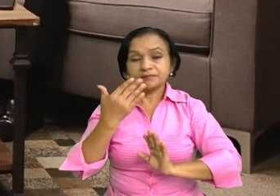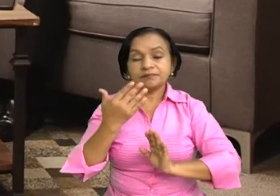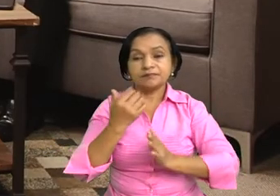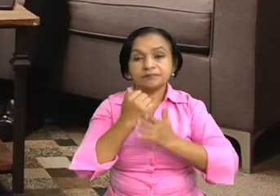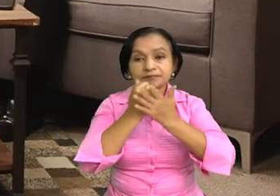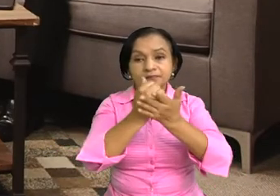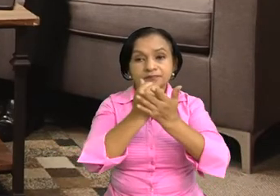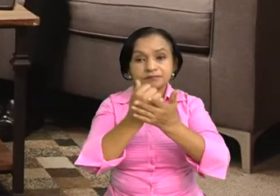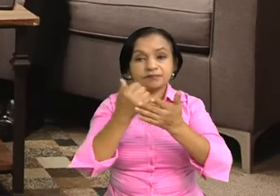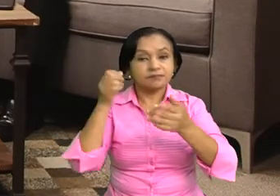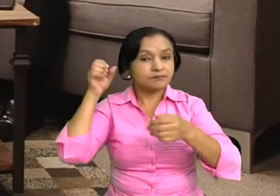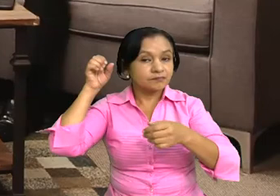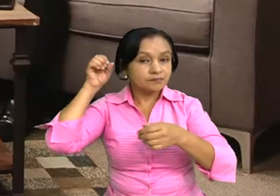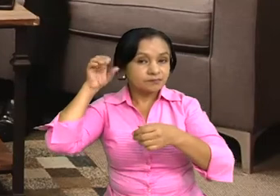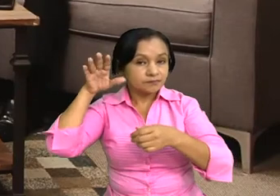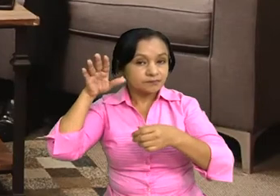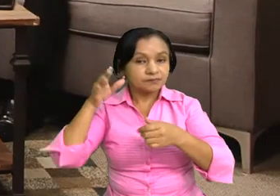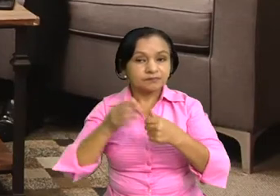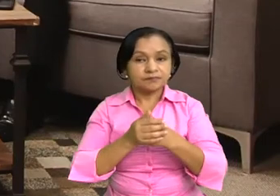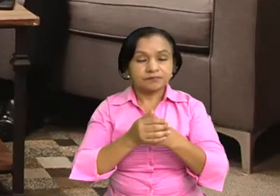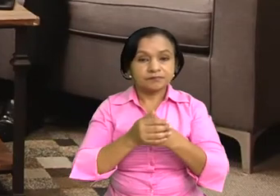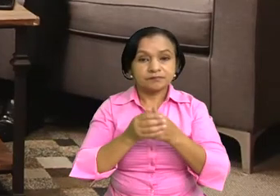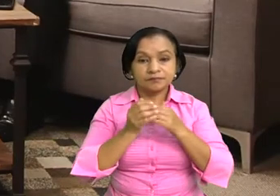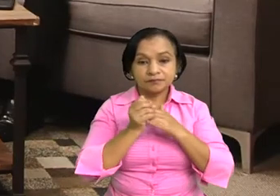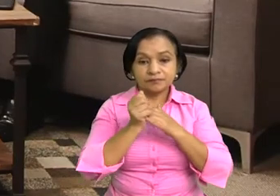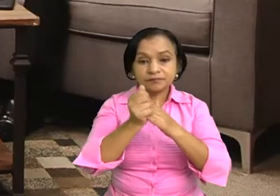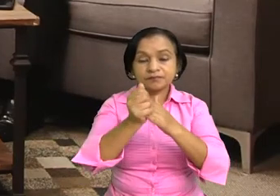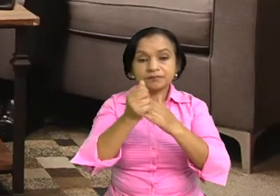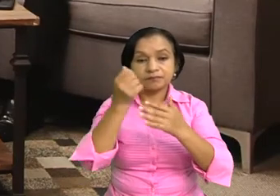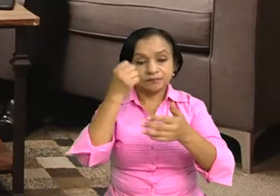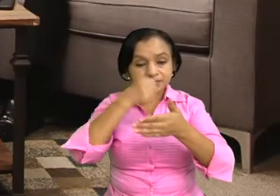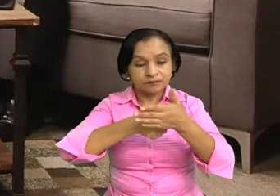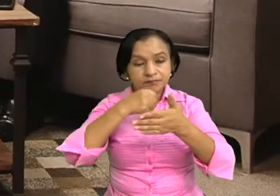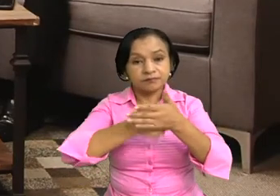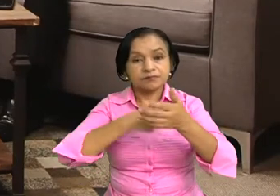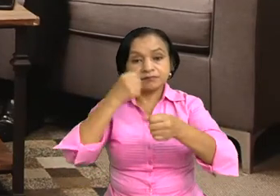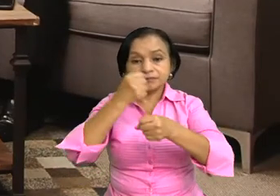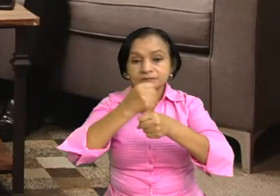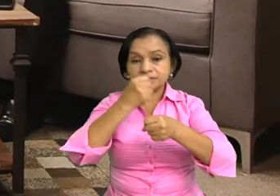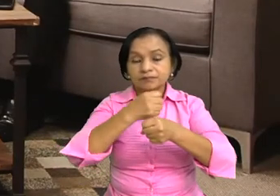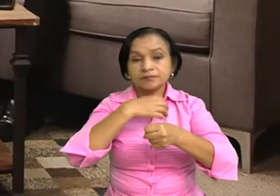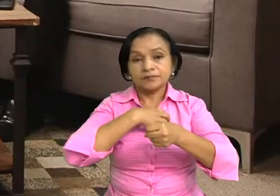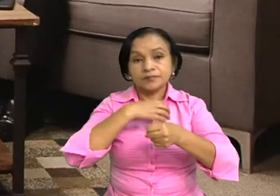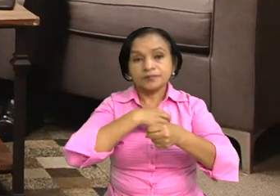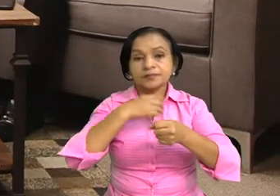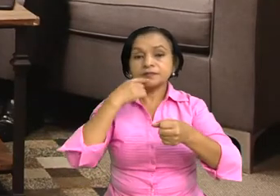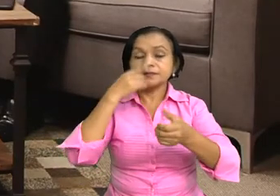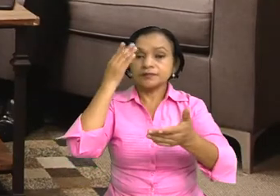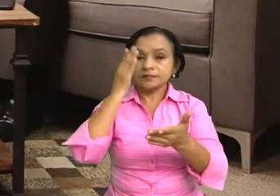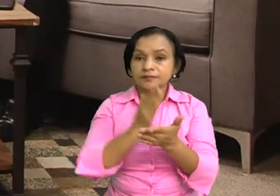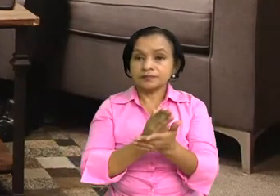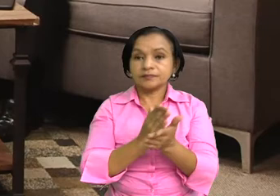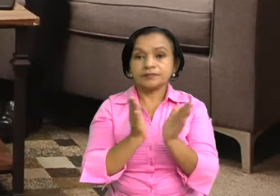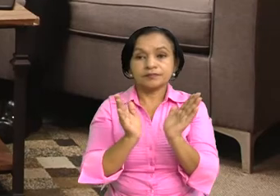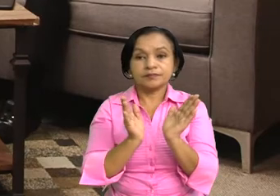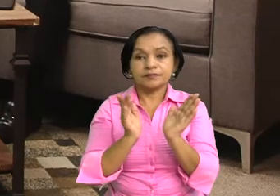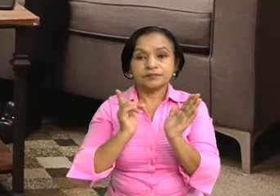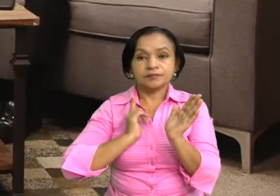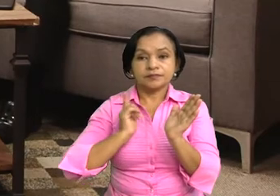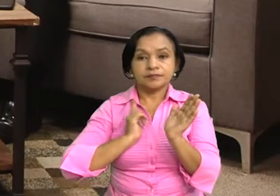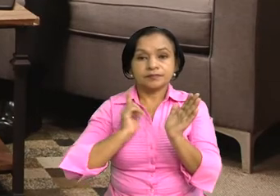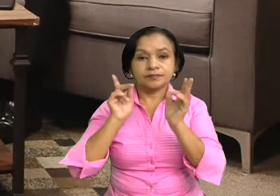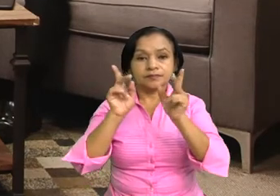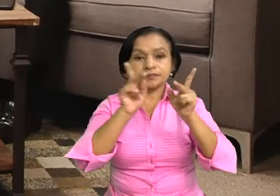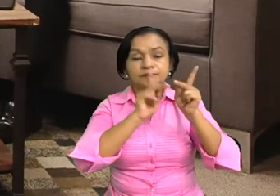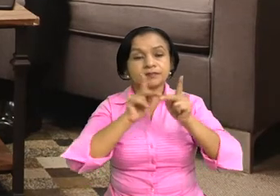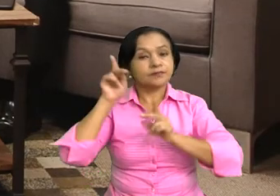beneficio para el sector turístico. Eso es apuntalar el esfuerzo, la lucha decidida que están llevando a cabo los